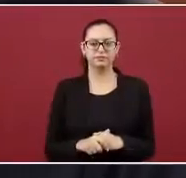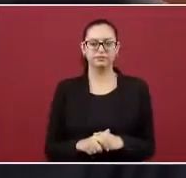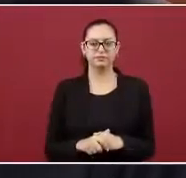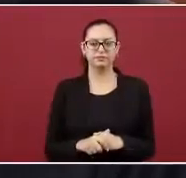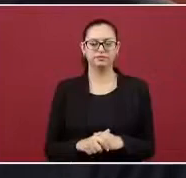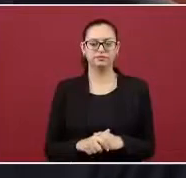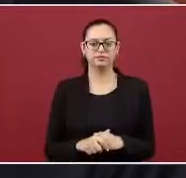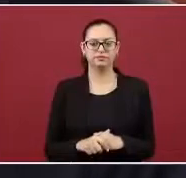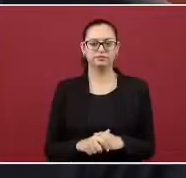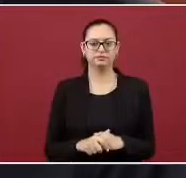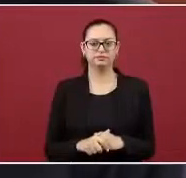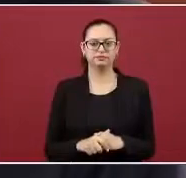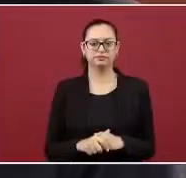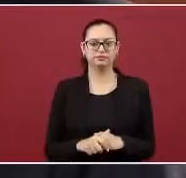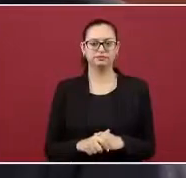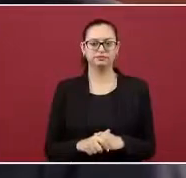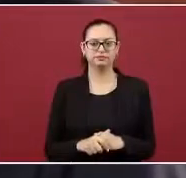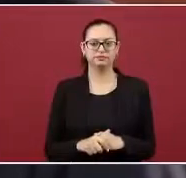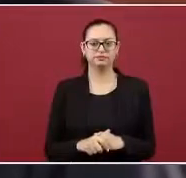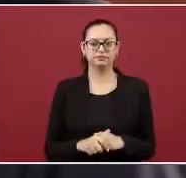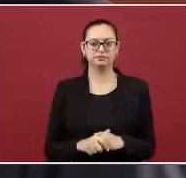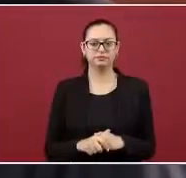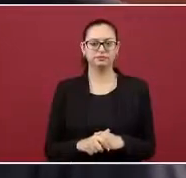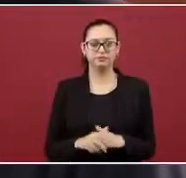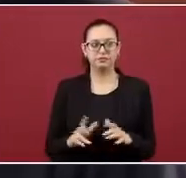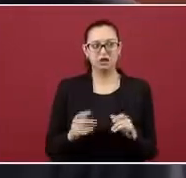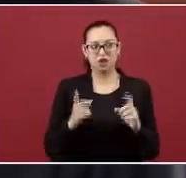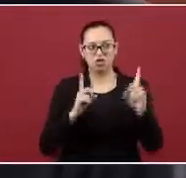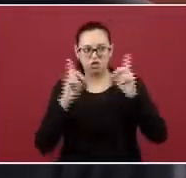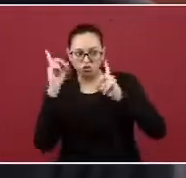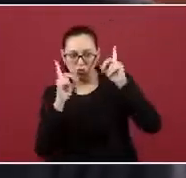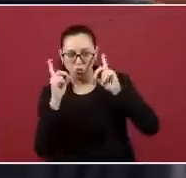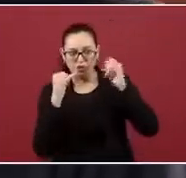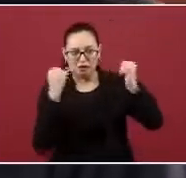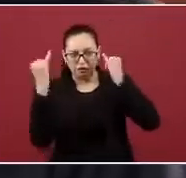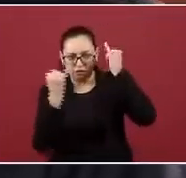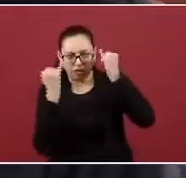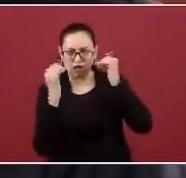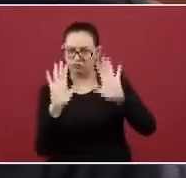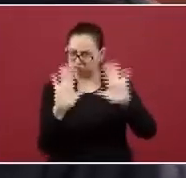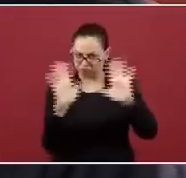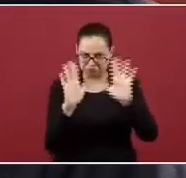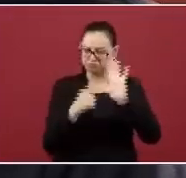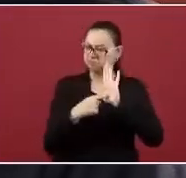ningún motivo a suspicacias.